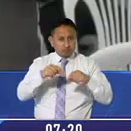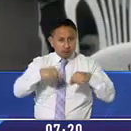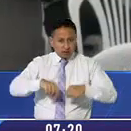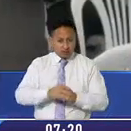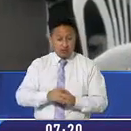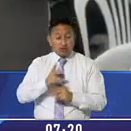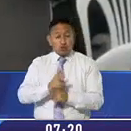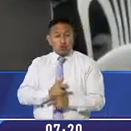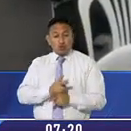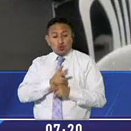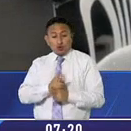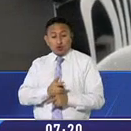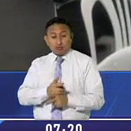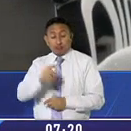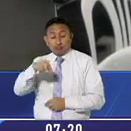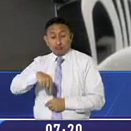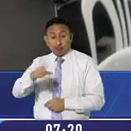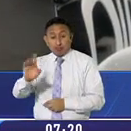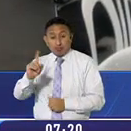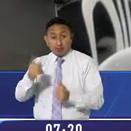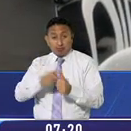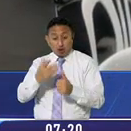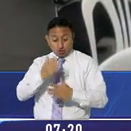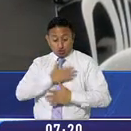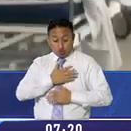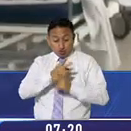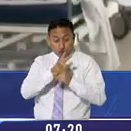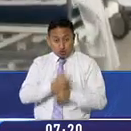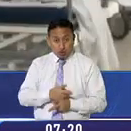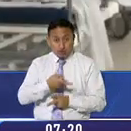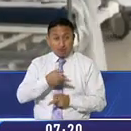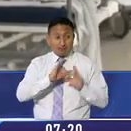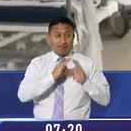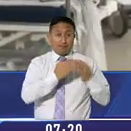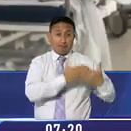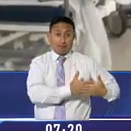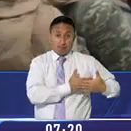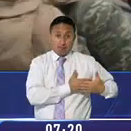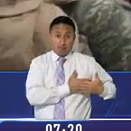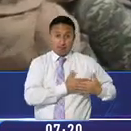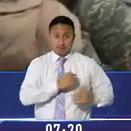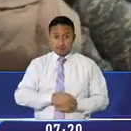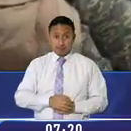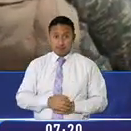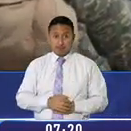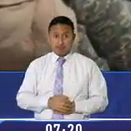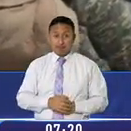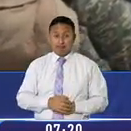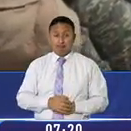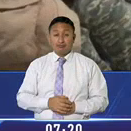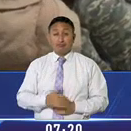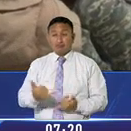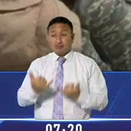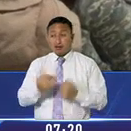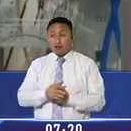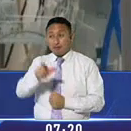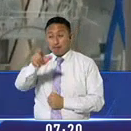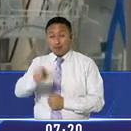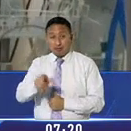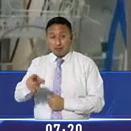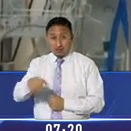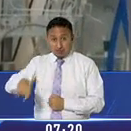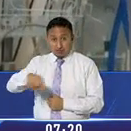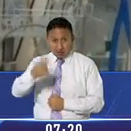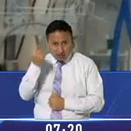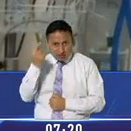de velar por los enfermos, deben cuidarse ellos mismos y de su familia. Ahora, que lo que indigna es que la ciudadanía no termine de entender